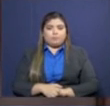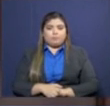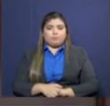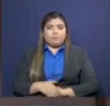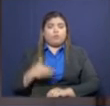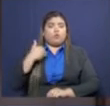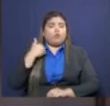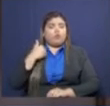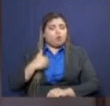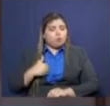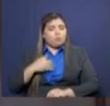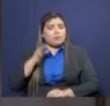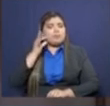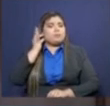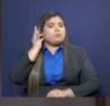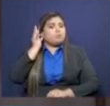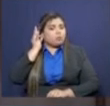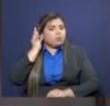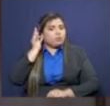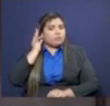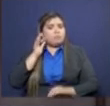Señoras y señores,